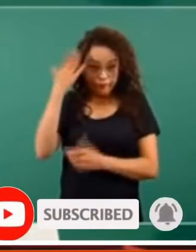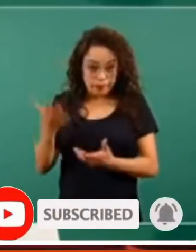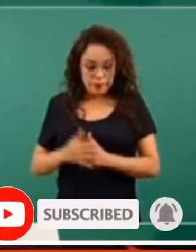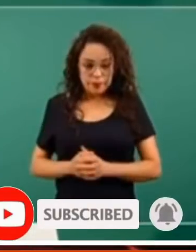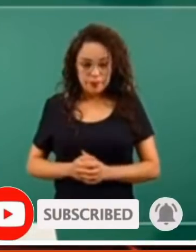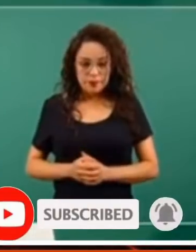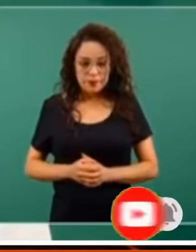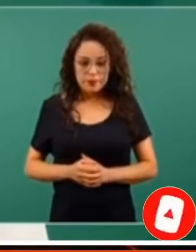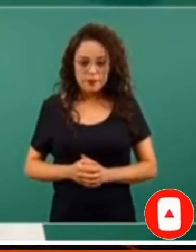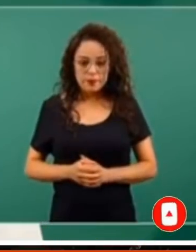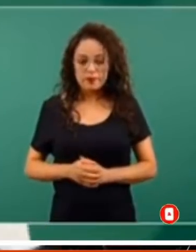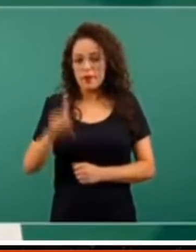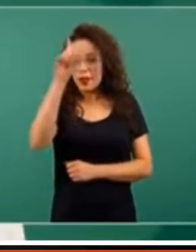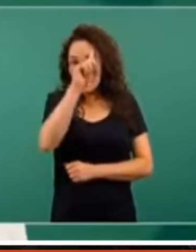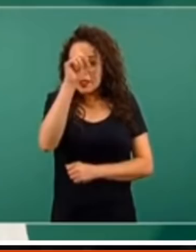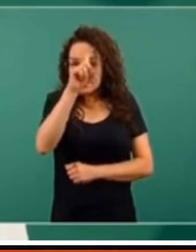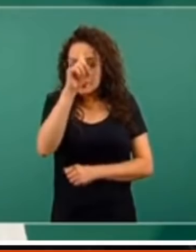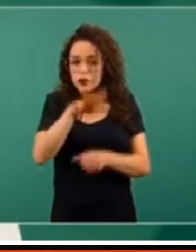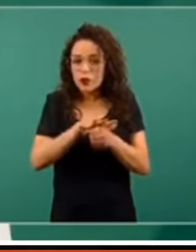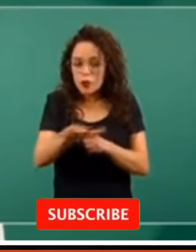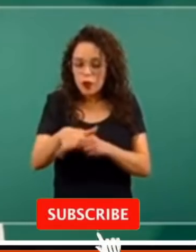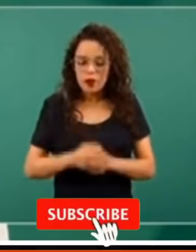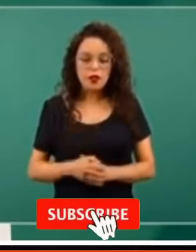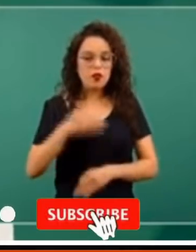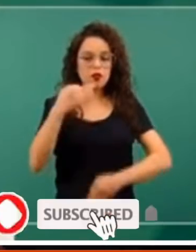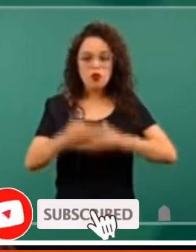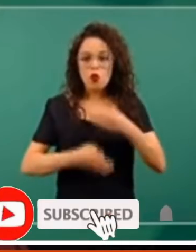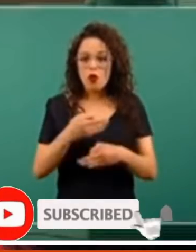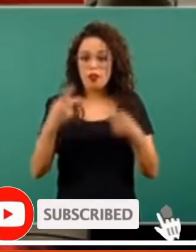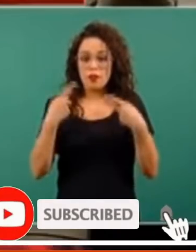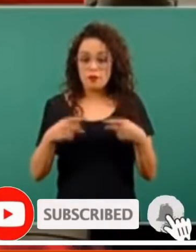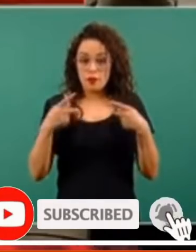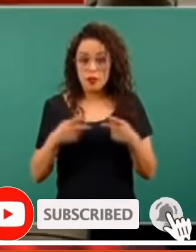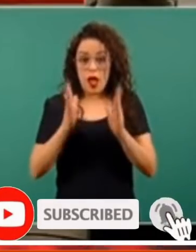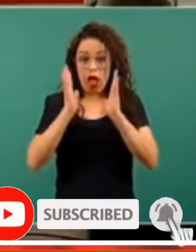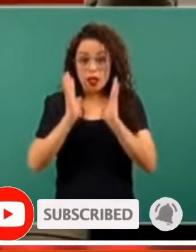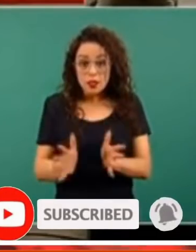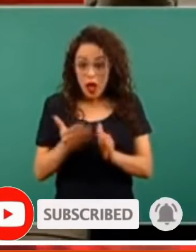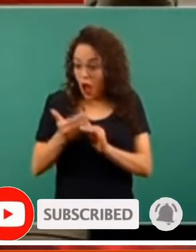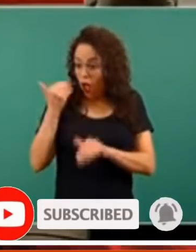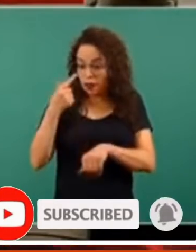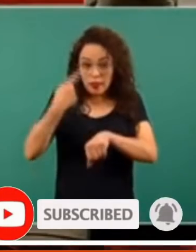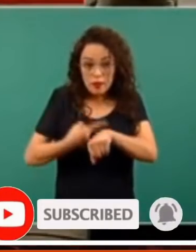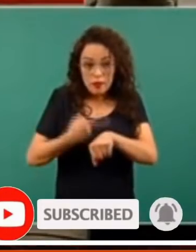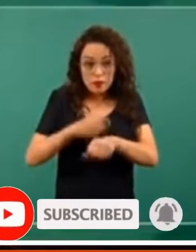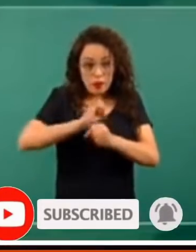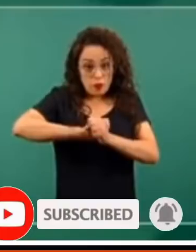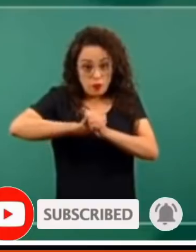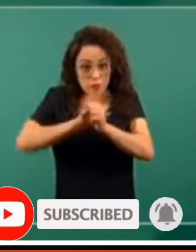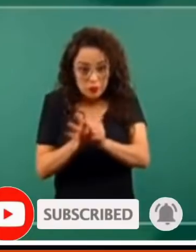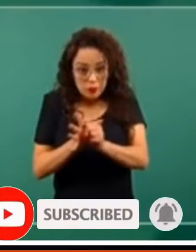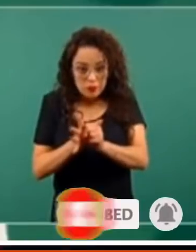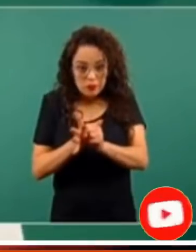a las recomendaciones, toda aquella persona que ya le dio COVID, es muy probable que la